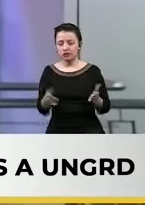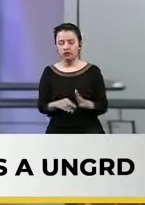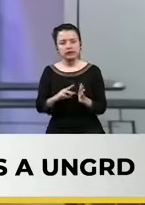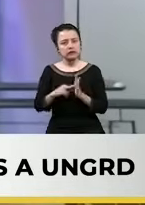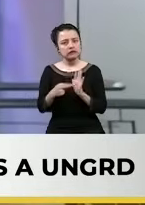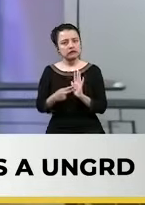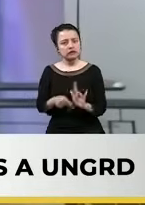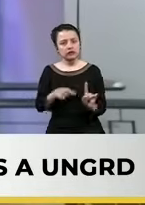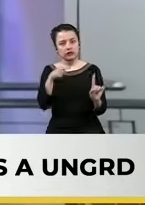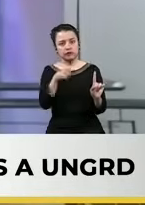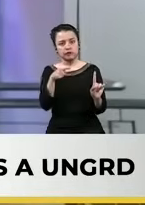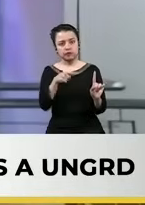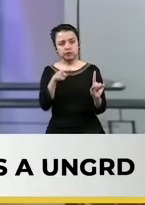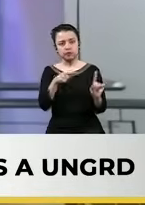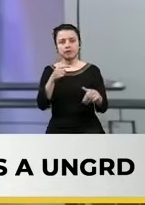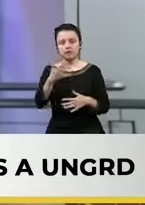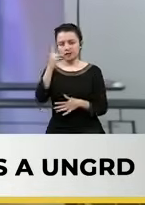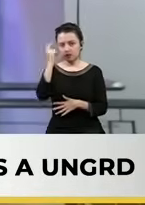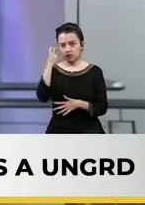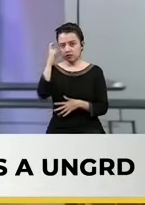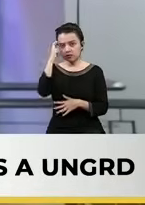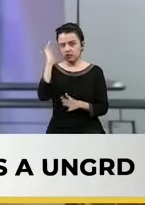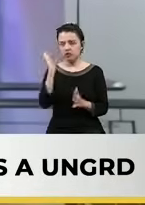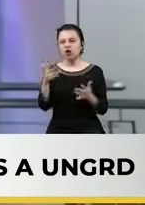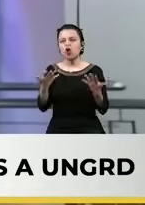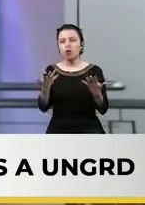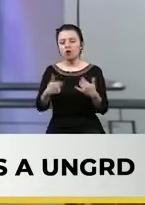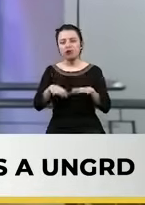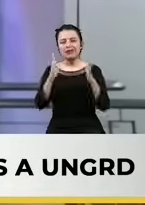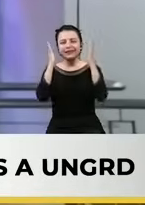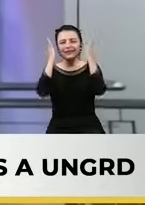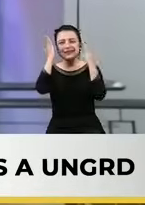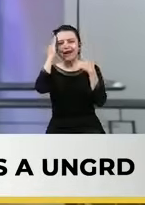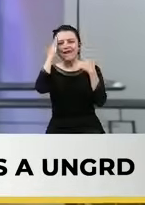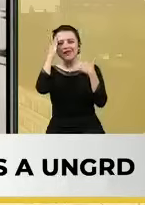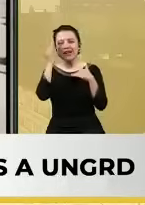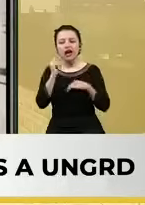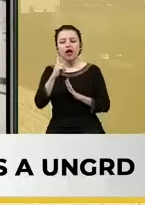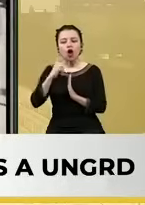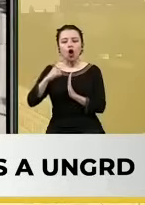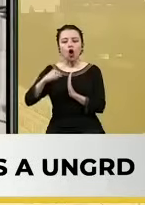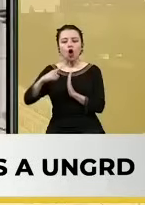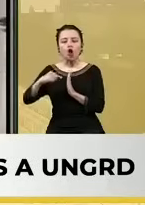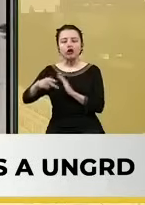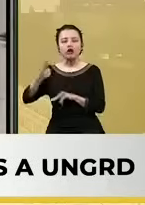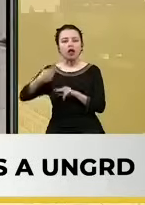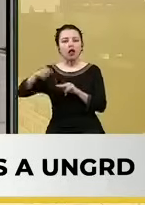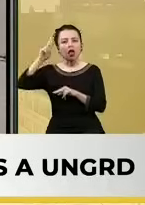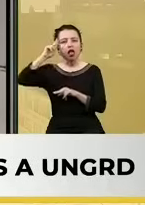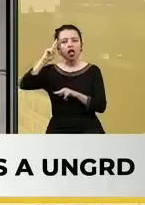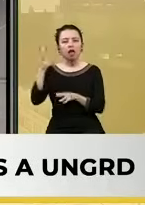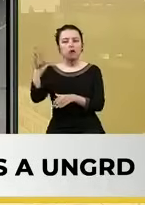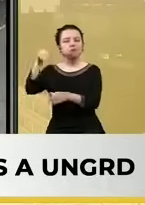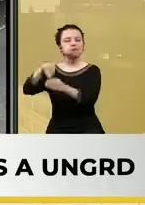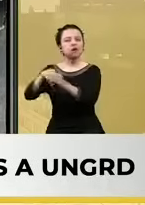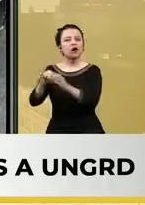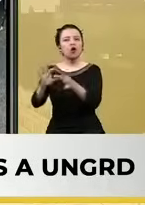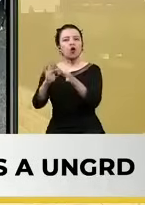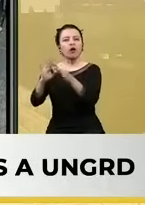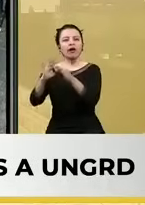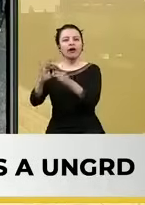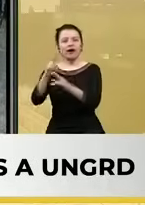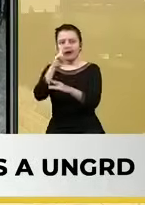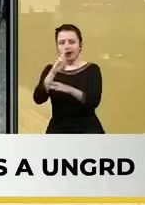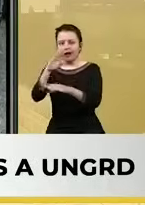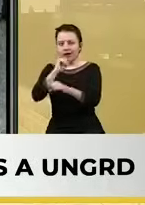jefe de la cartera de Hacienda tenía conocimiento de que a través de unos contratos inventados en la Unidad Nacional de Gestión del Riesgo